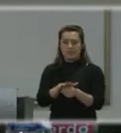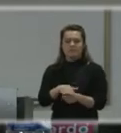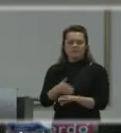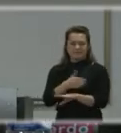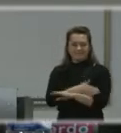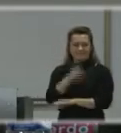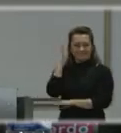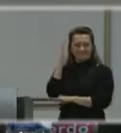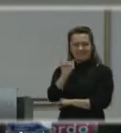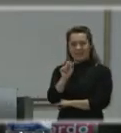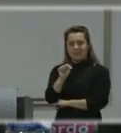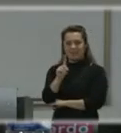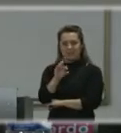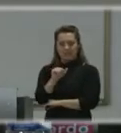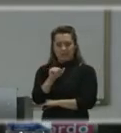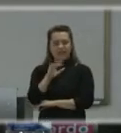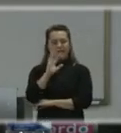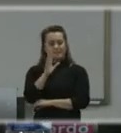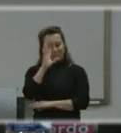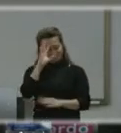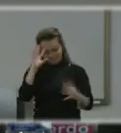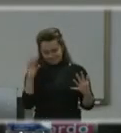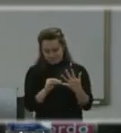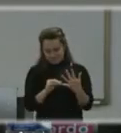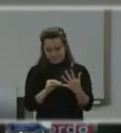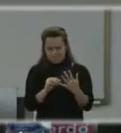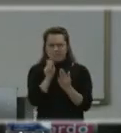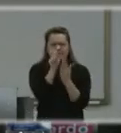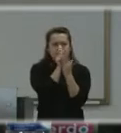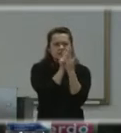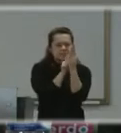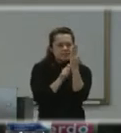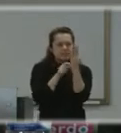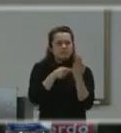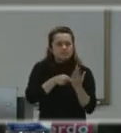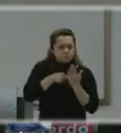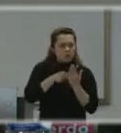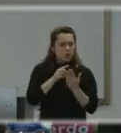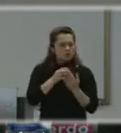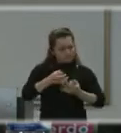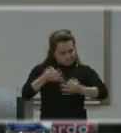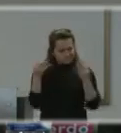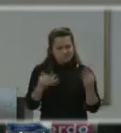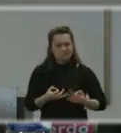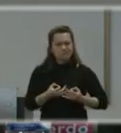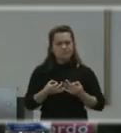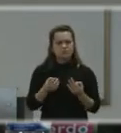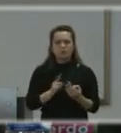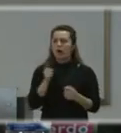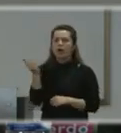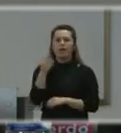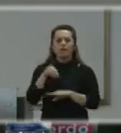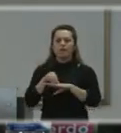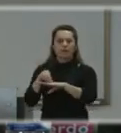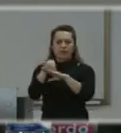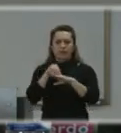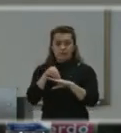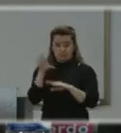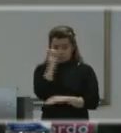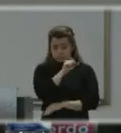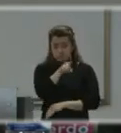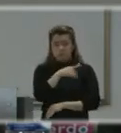Andrea, una de las grandes conclusiones acá es que no hay suficientes datos o no hay datos concluyentes sobre este fenómeno. De hecho, el Ministerio de